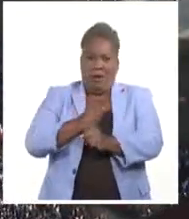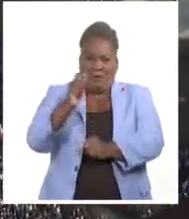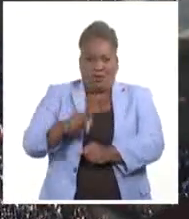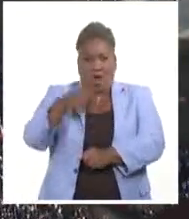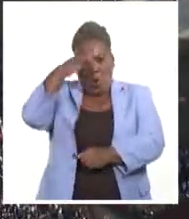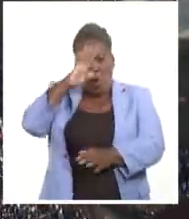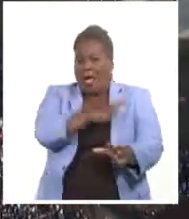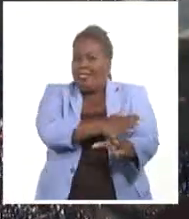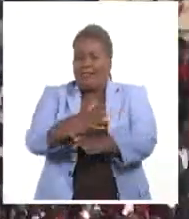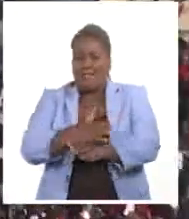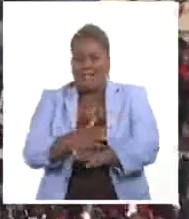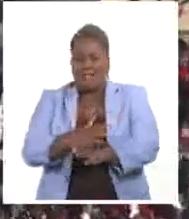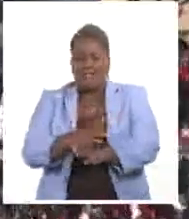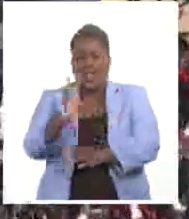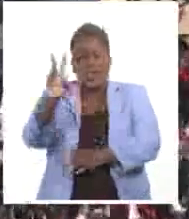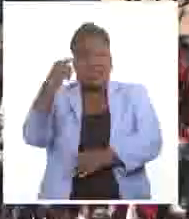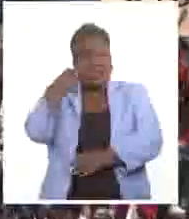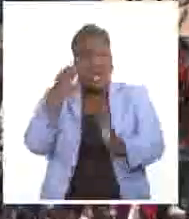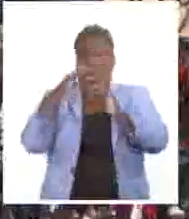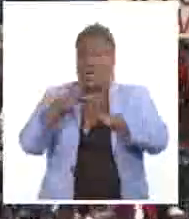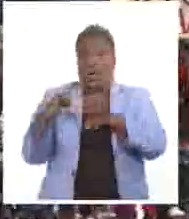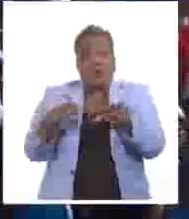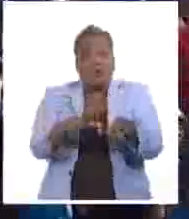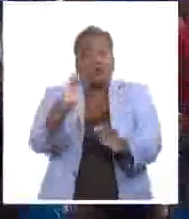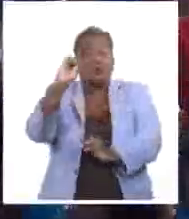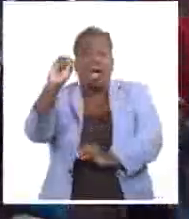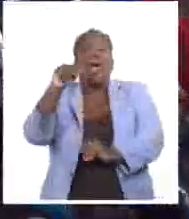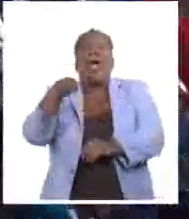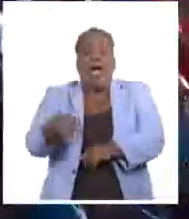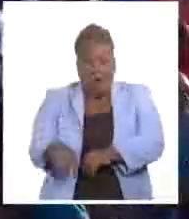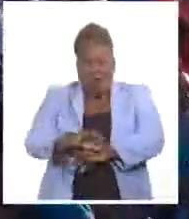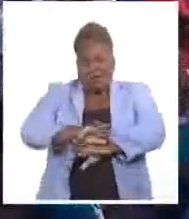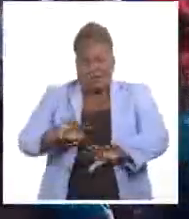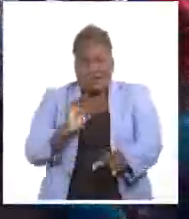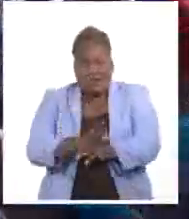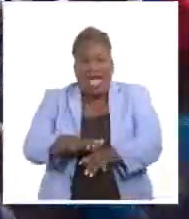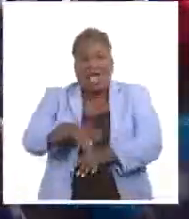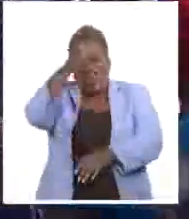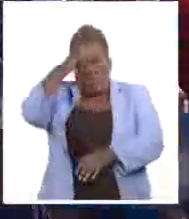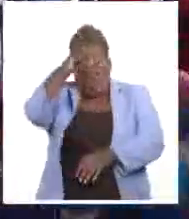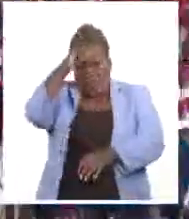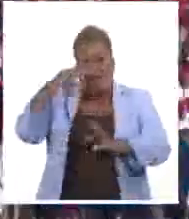desfilar, muchos esperan que el próximo domingo vuelva a repetirse la fiesta de los